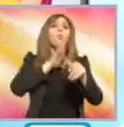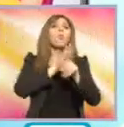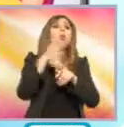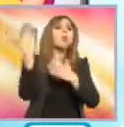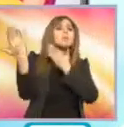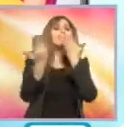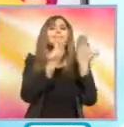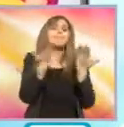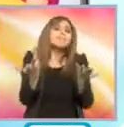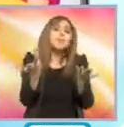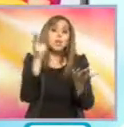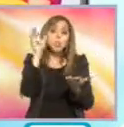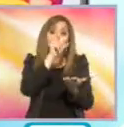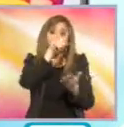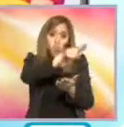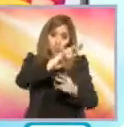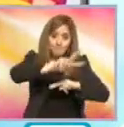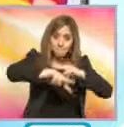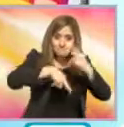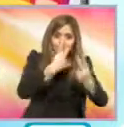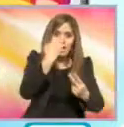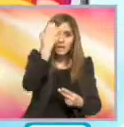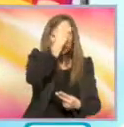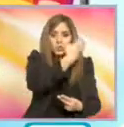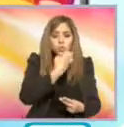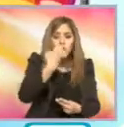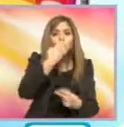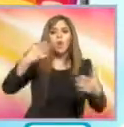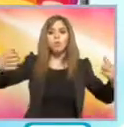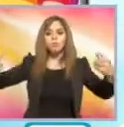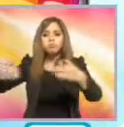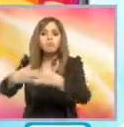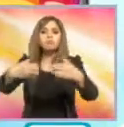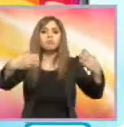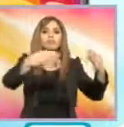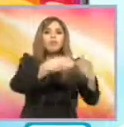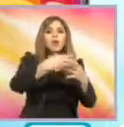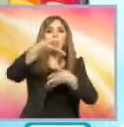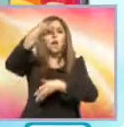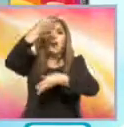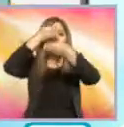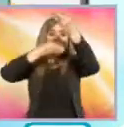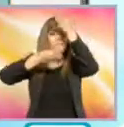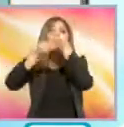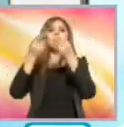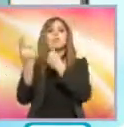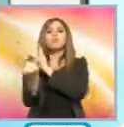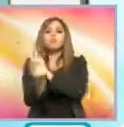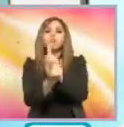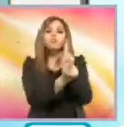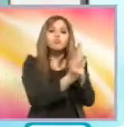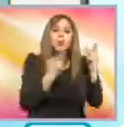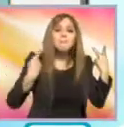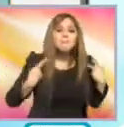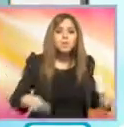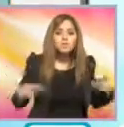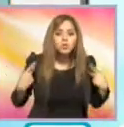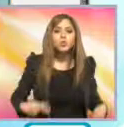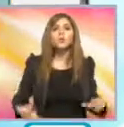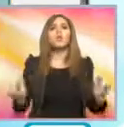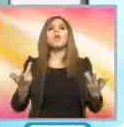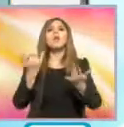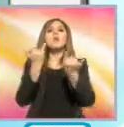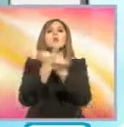escuela estás aprendiendo a convivir con la gente, estás aprendiendo a relacionarte, a Las vincularte, estás relaciones. aprendiendo la importancia de